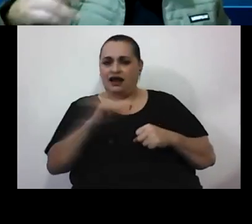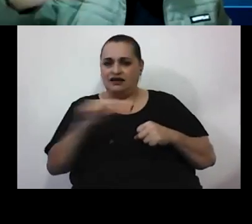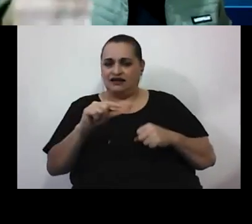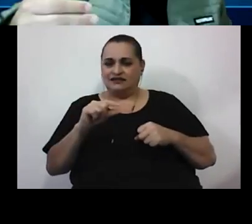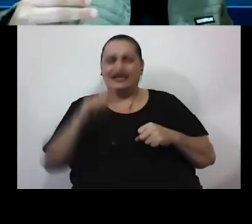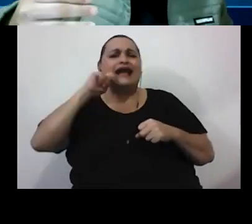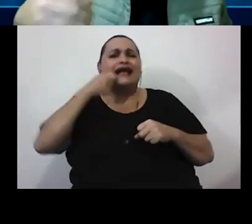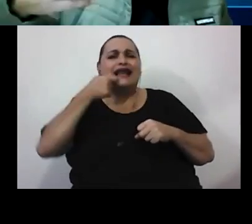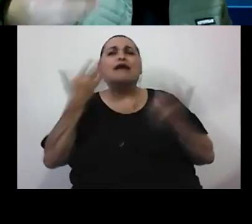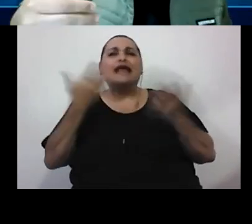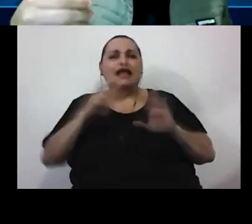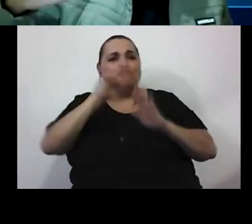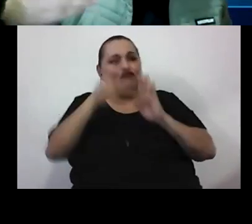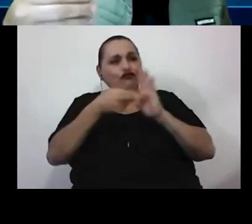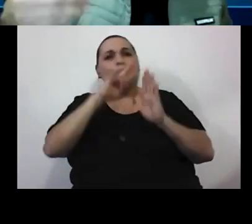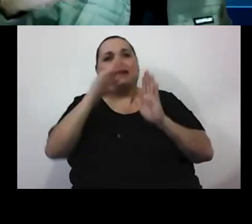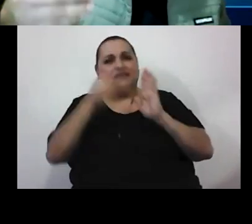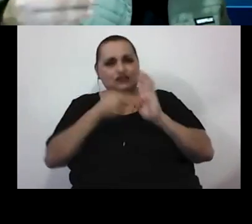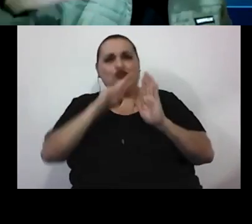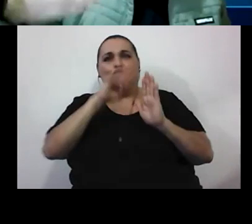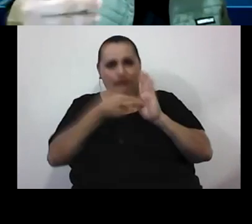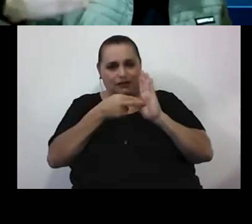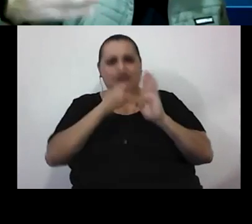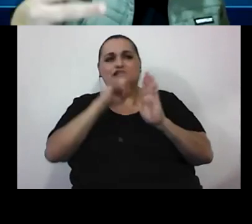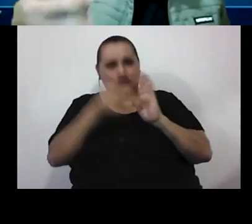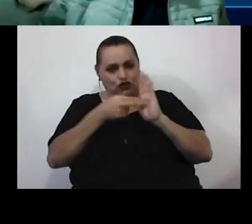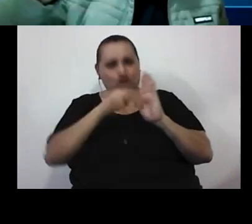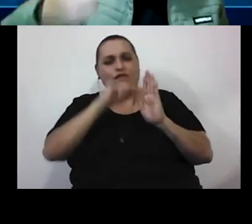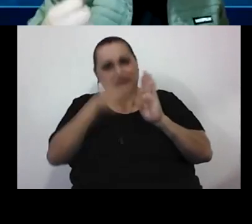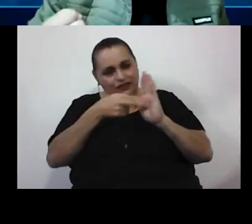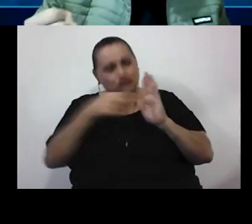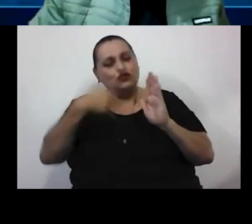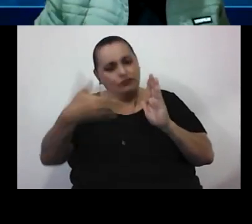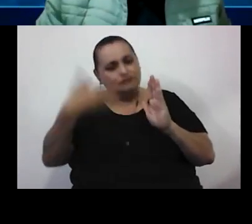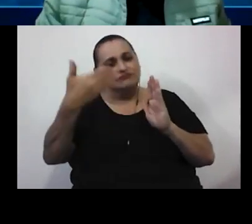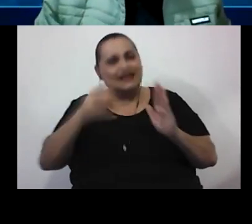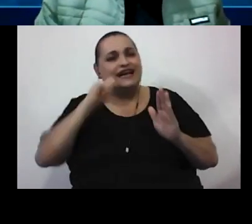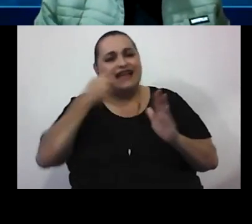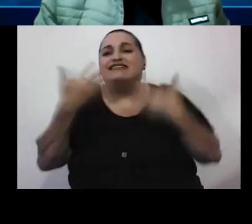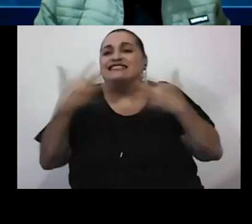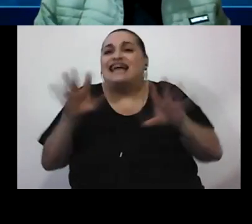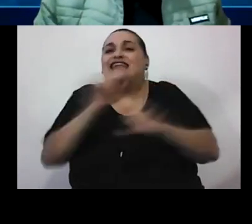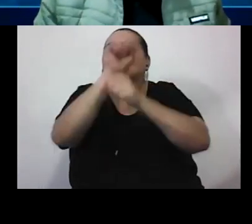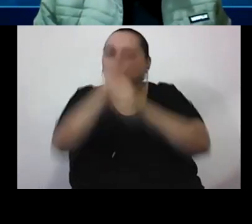está en la repetición, repetir, repetir, repetir, repetir, repetir, hasta que se instale.